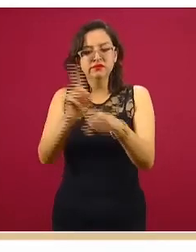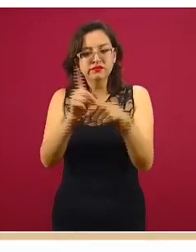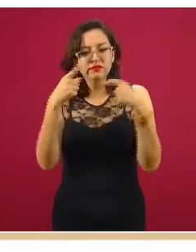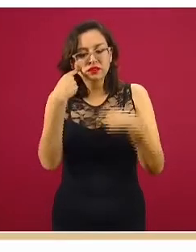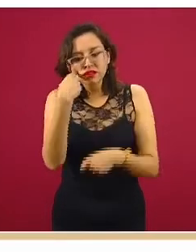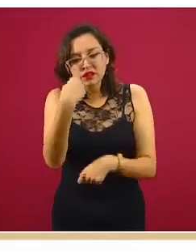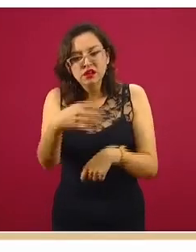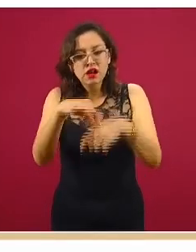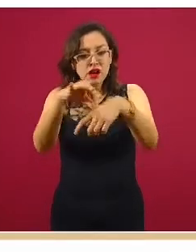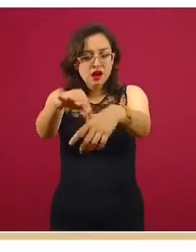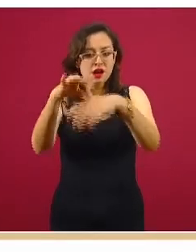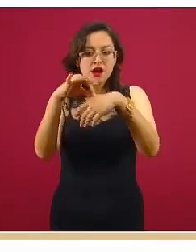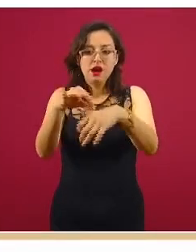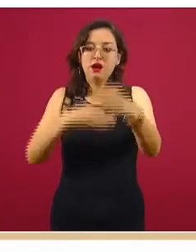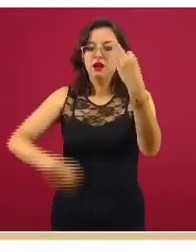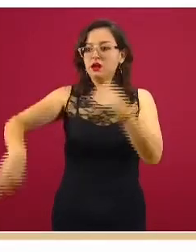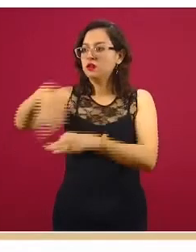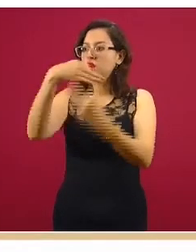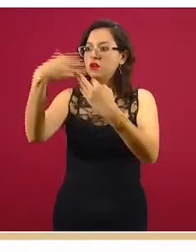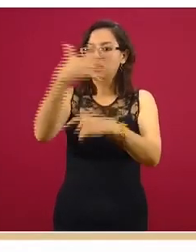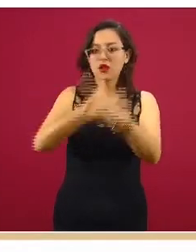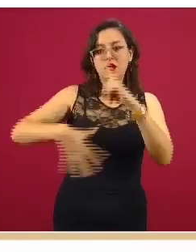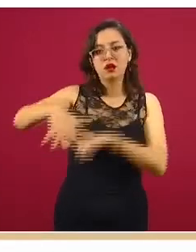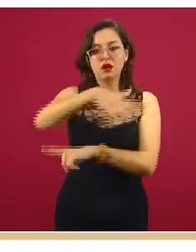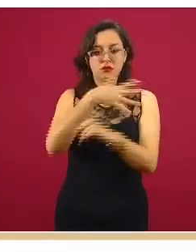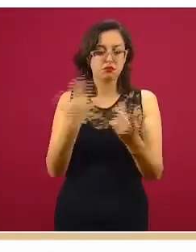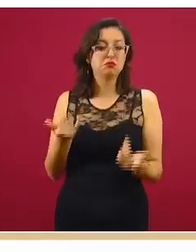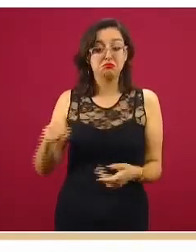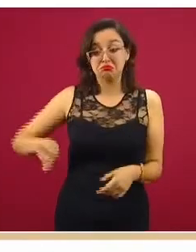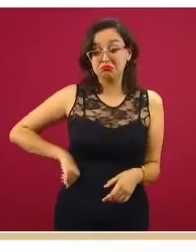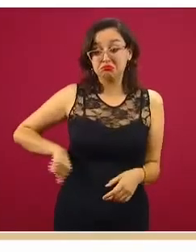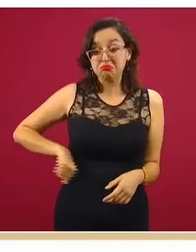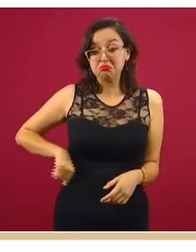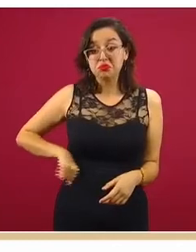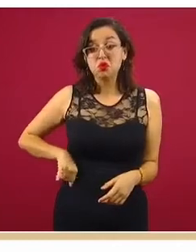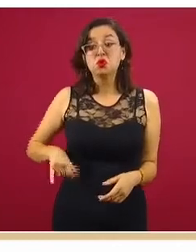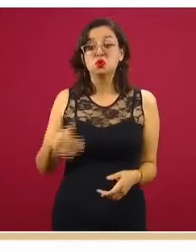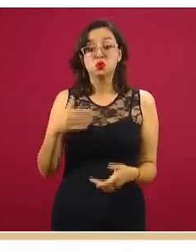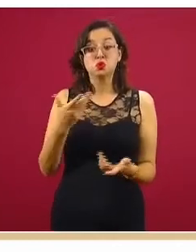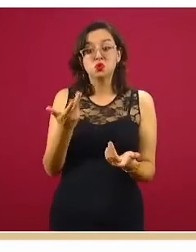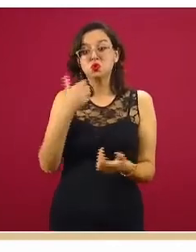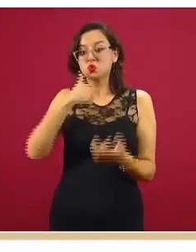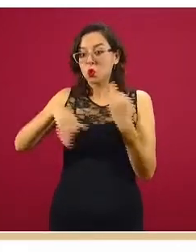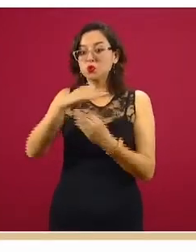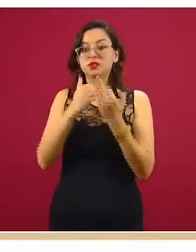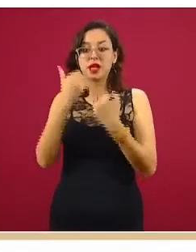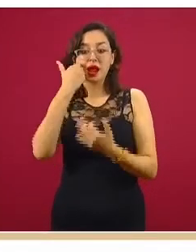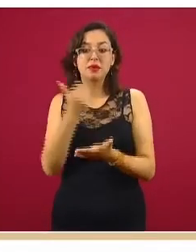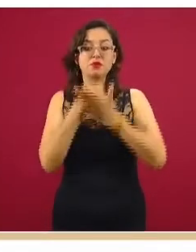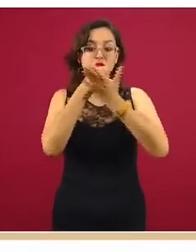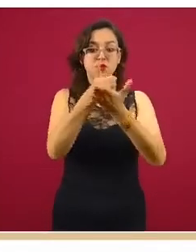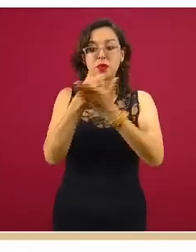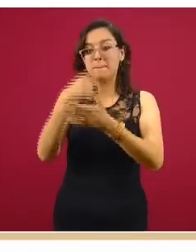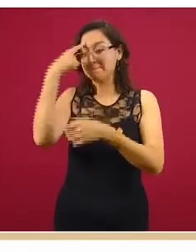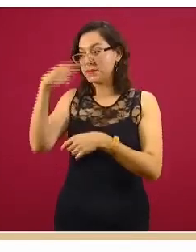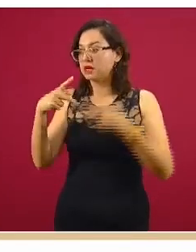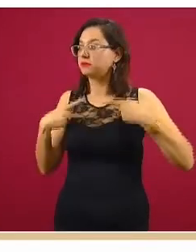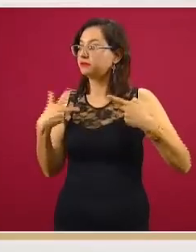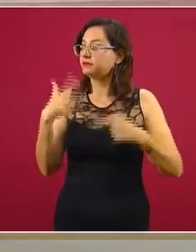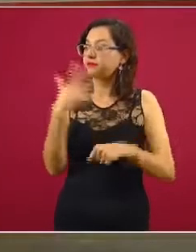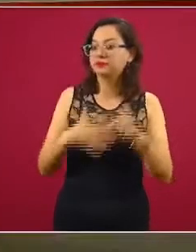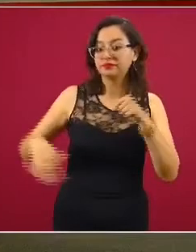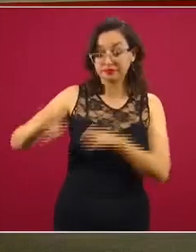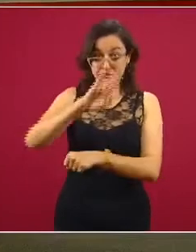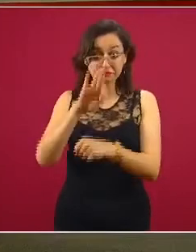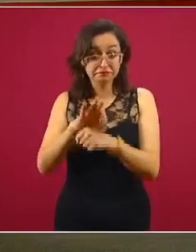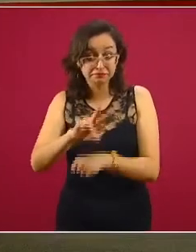realidad que nos atañe a todos, que nos interesa a todos, que todos queremos sumar esfuerzos para proteger a la población, ¿no es